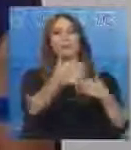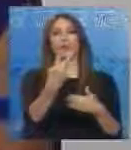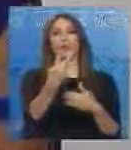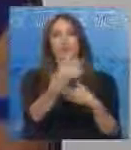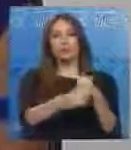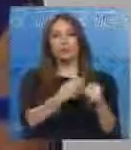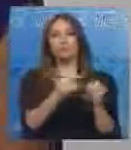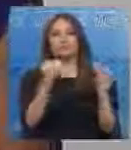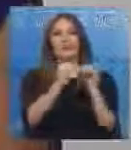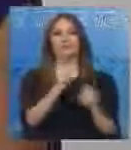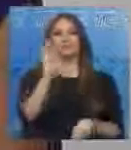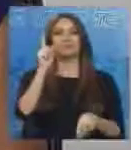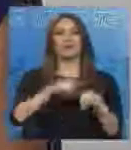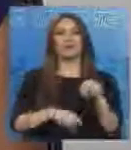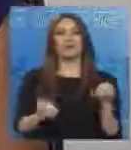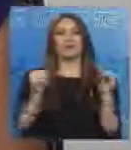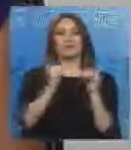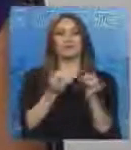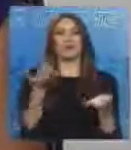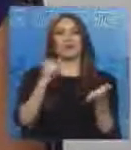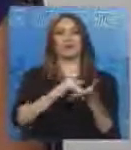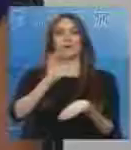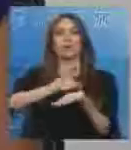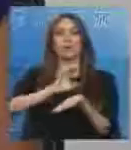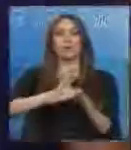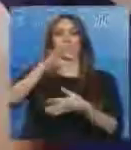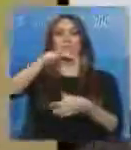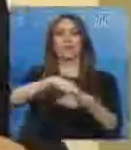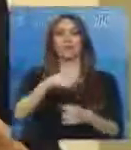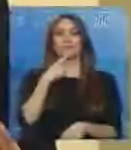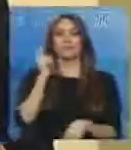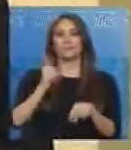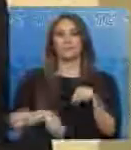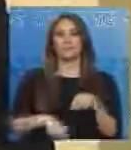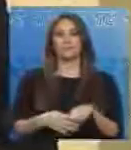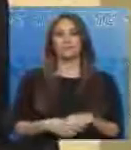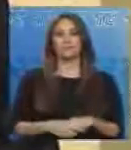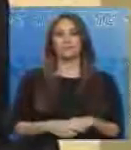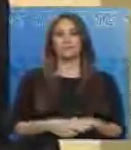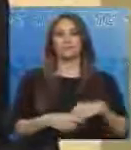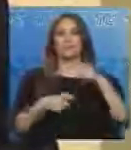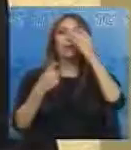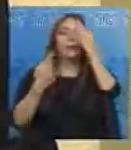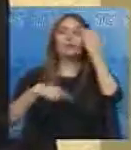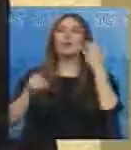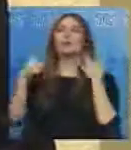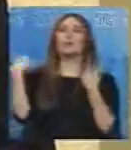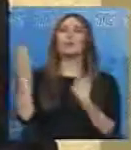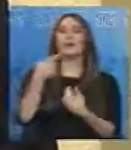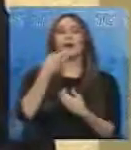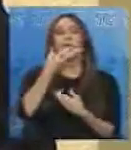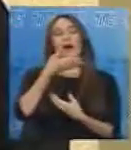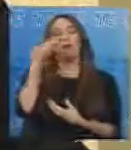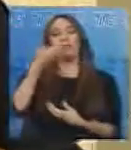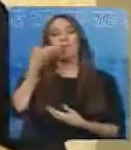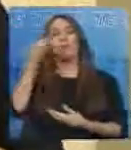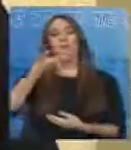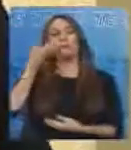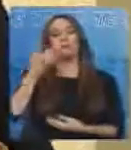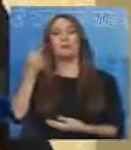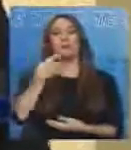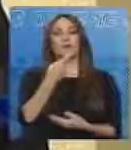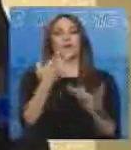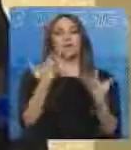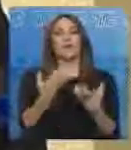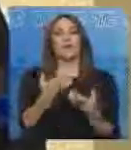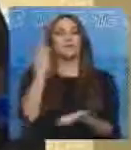puedan acogerse o beneficiarse de los efectos de esta enmienda. Para desvirtuar todo lo que se ha dicho por parte de ciertos sectores de que hay un